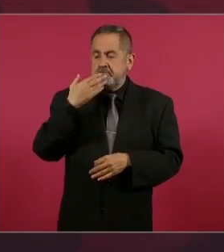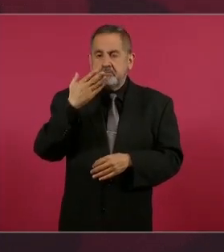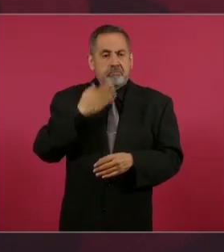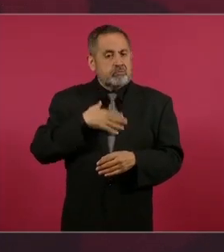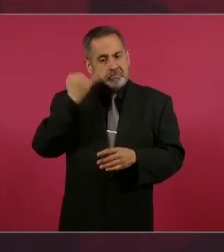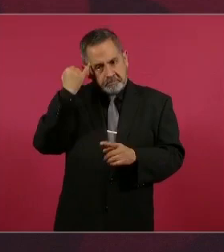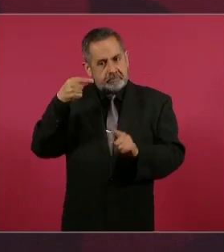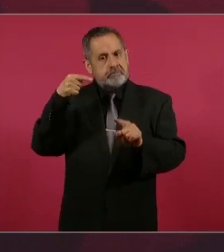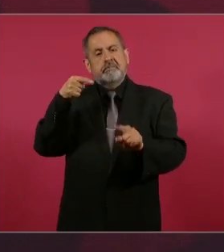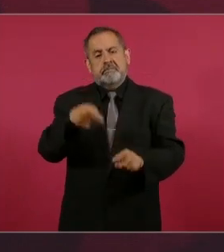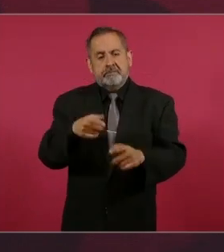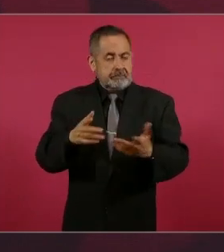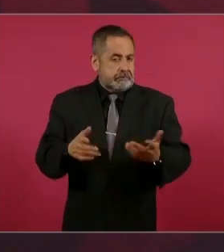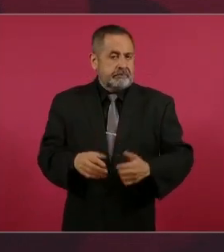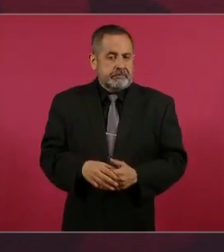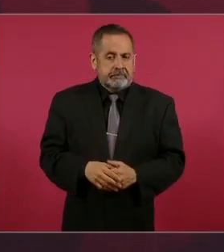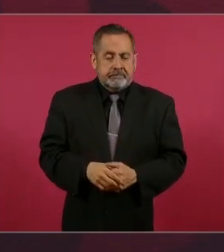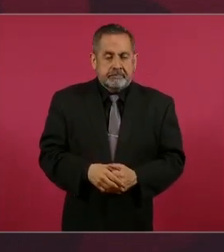porque